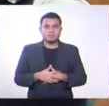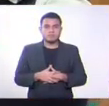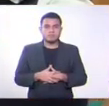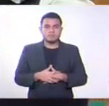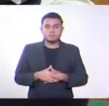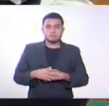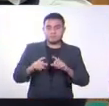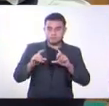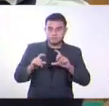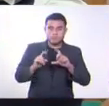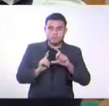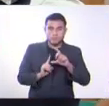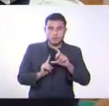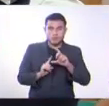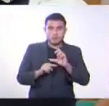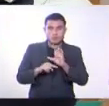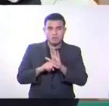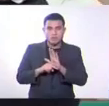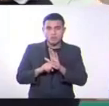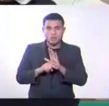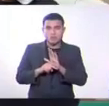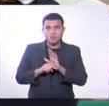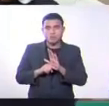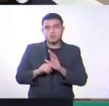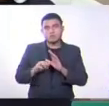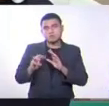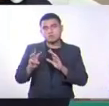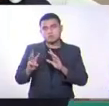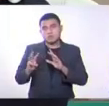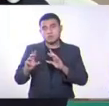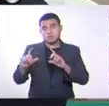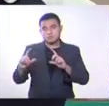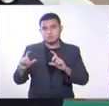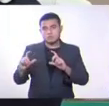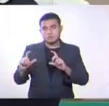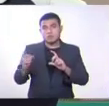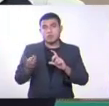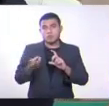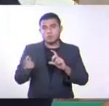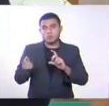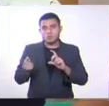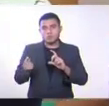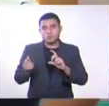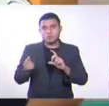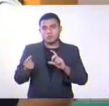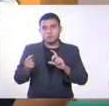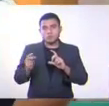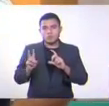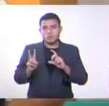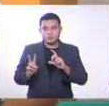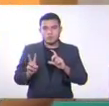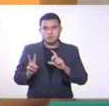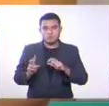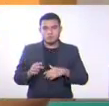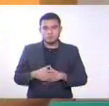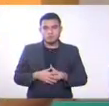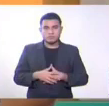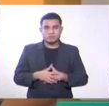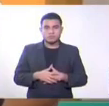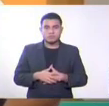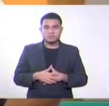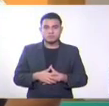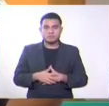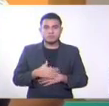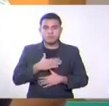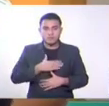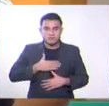está acá. 1 menos 3. ¿Cuánto menos es? 2. Ay, ya lo dije. Perdón, no les di tiempo